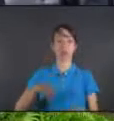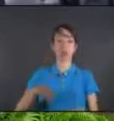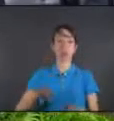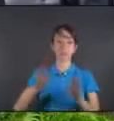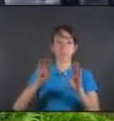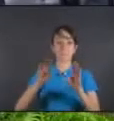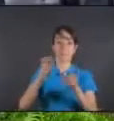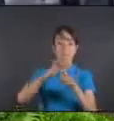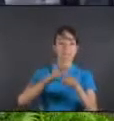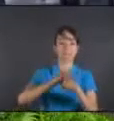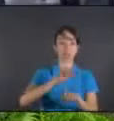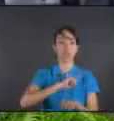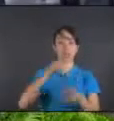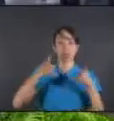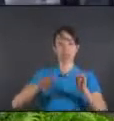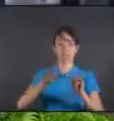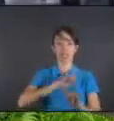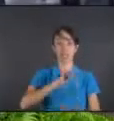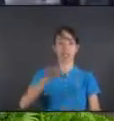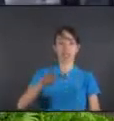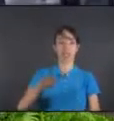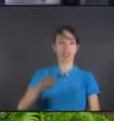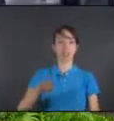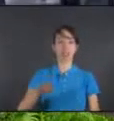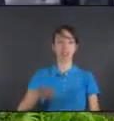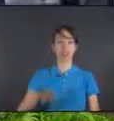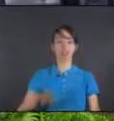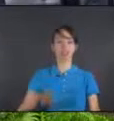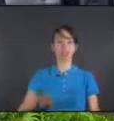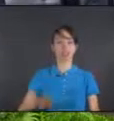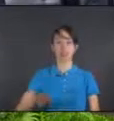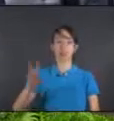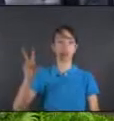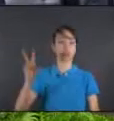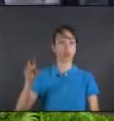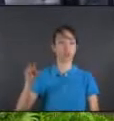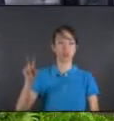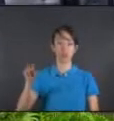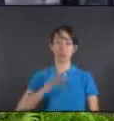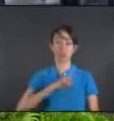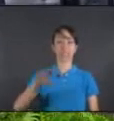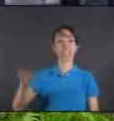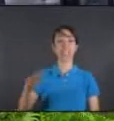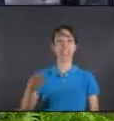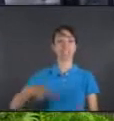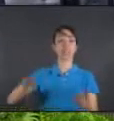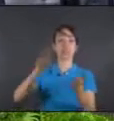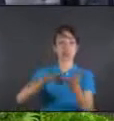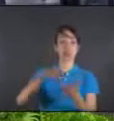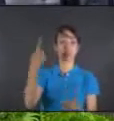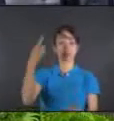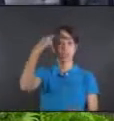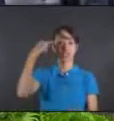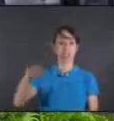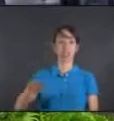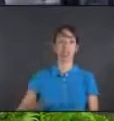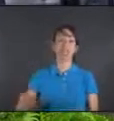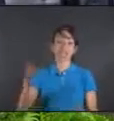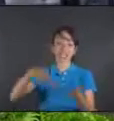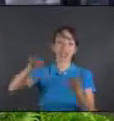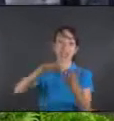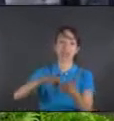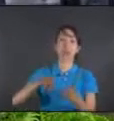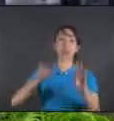Repito, Santa Cena, Día primero, día primero,